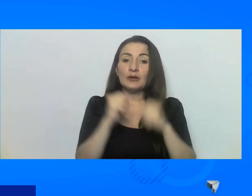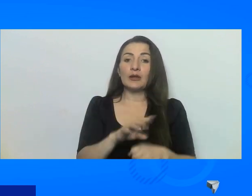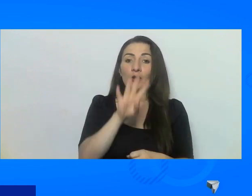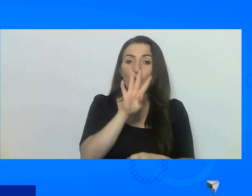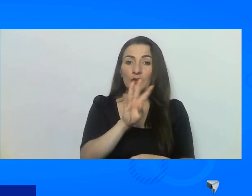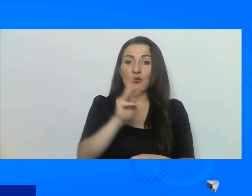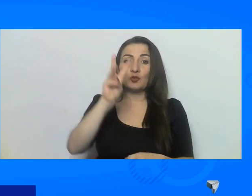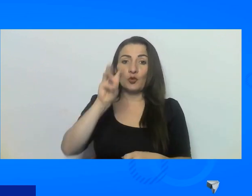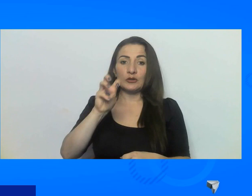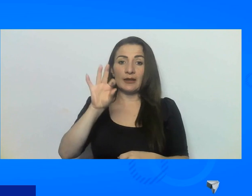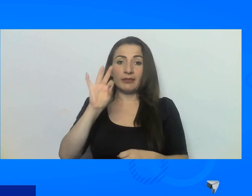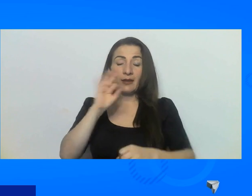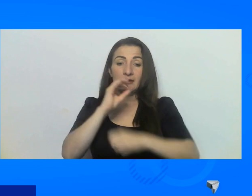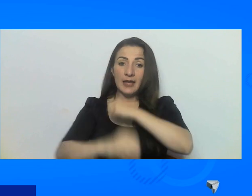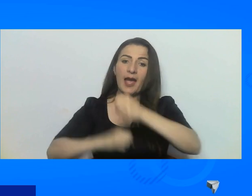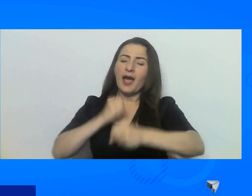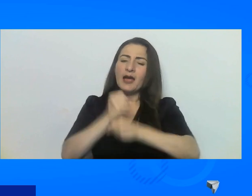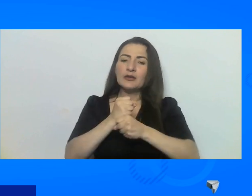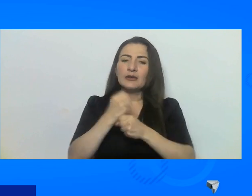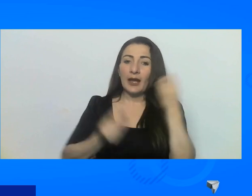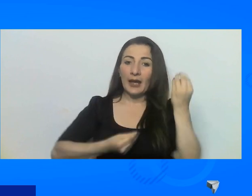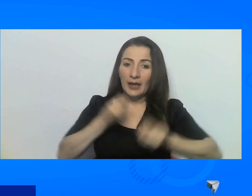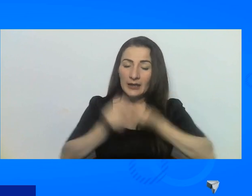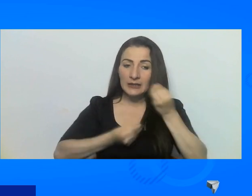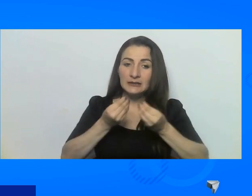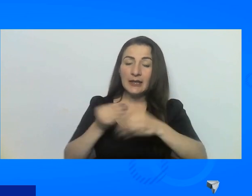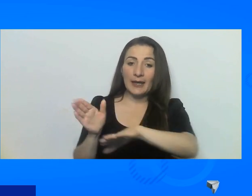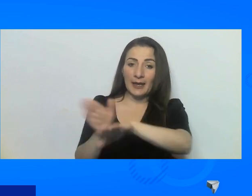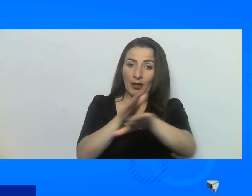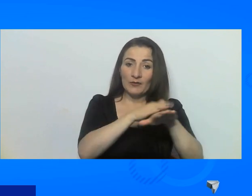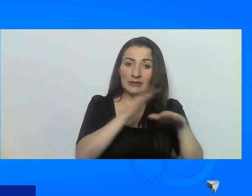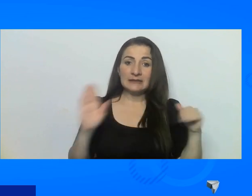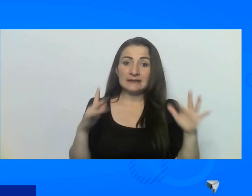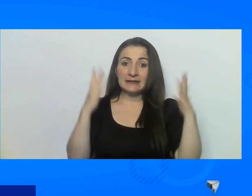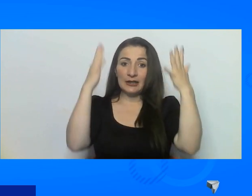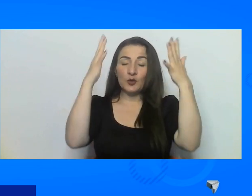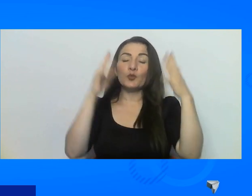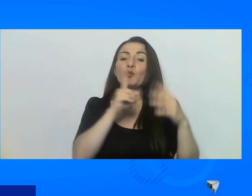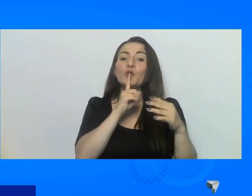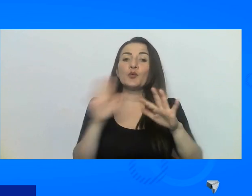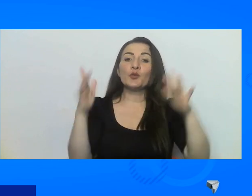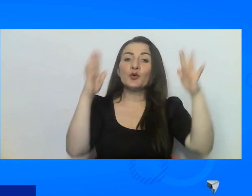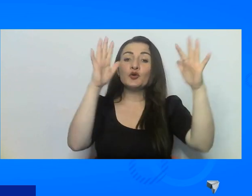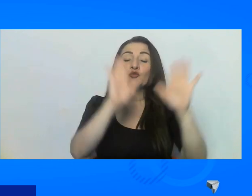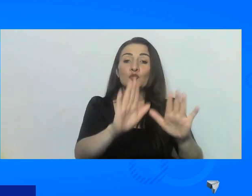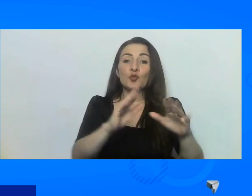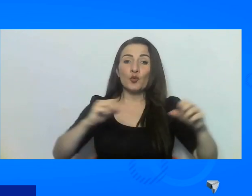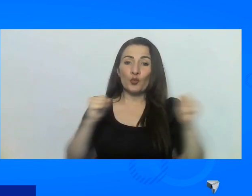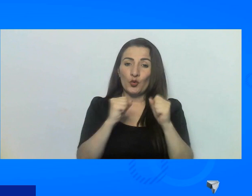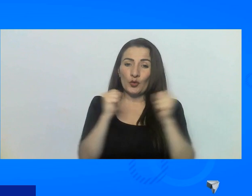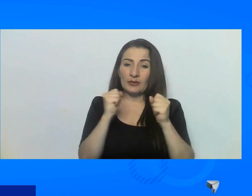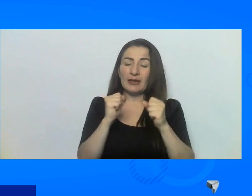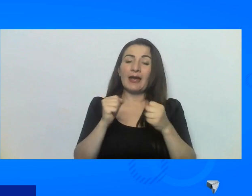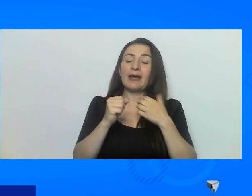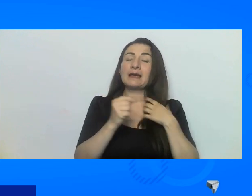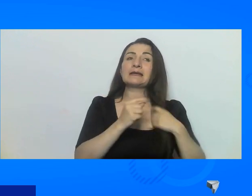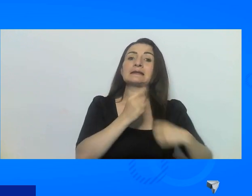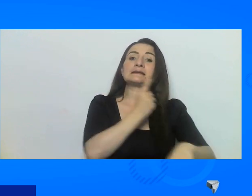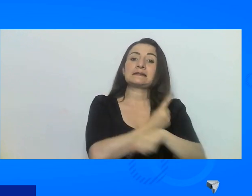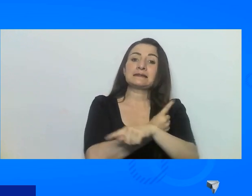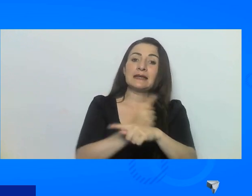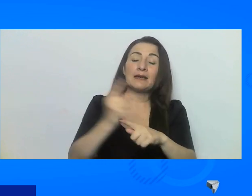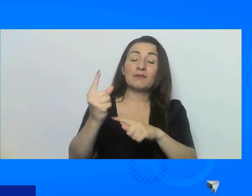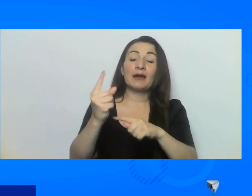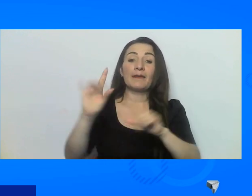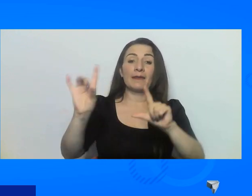483 años, en donde queremos invitarlos a la celebración del cumpleaños de Bogotá, donde tendremos nuestra semana virtual del